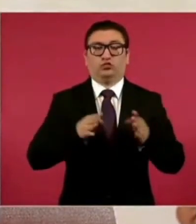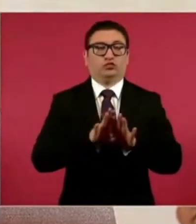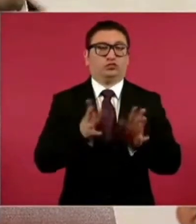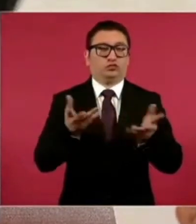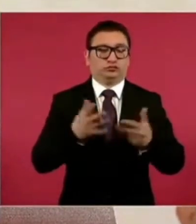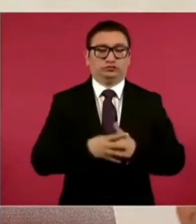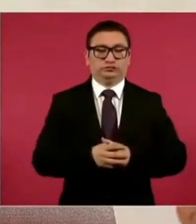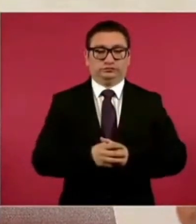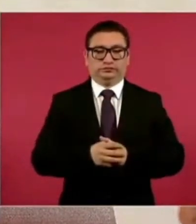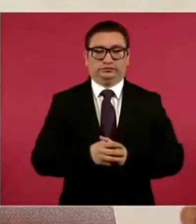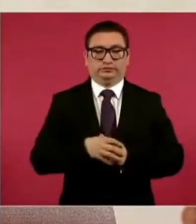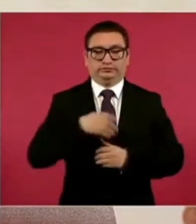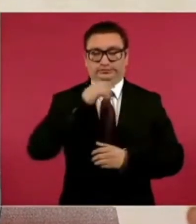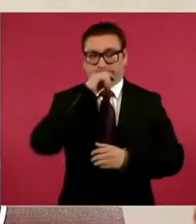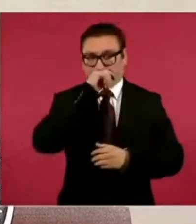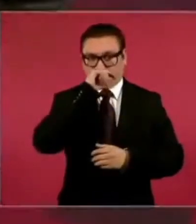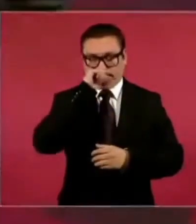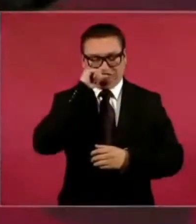Ahora sí,